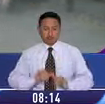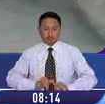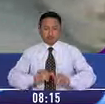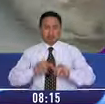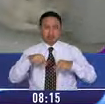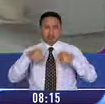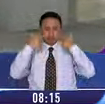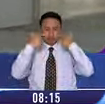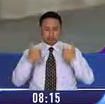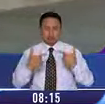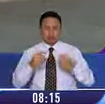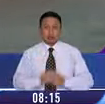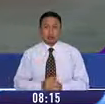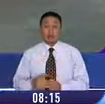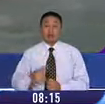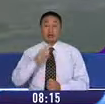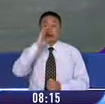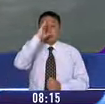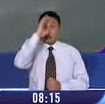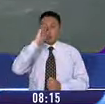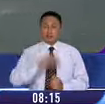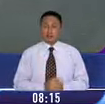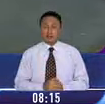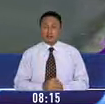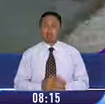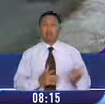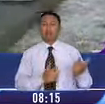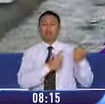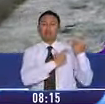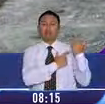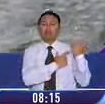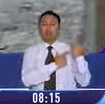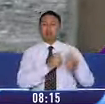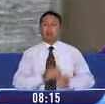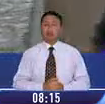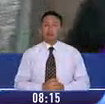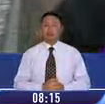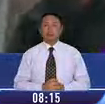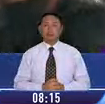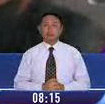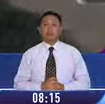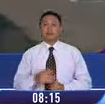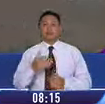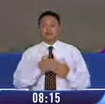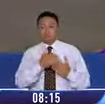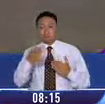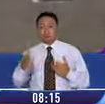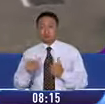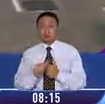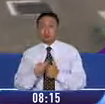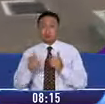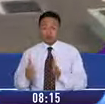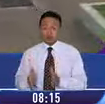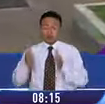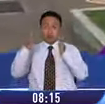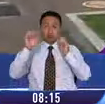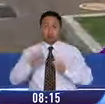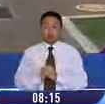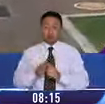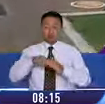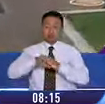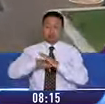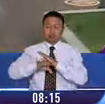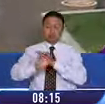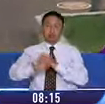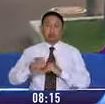completamente resguardada por parte de la Policía Nacional y las Fuerzas Armadas. En los edificios aledaños se está permitiendo ingresar, sobre